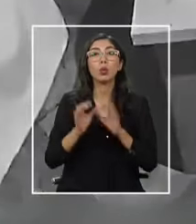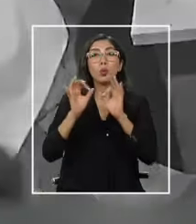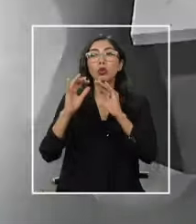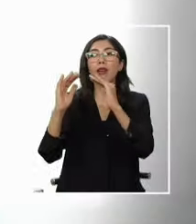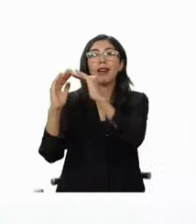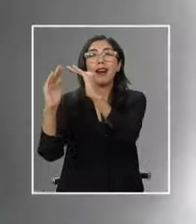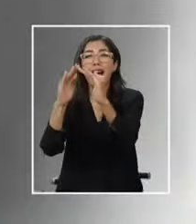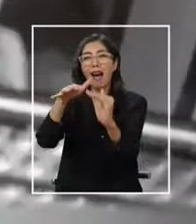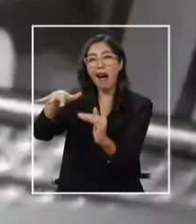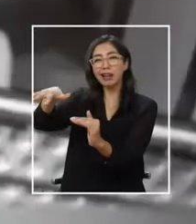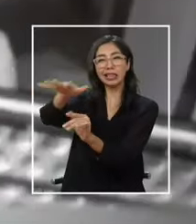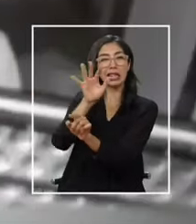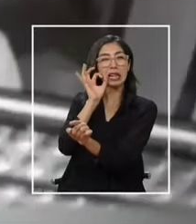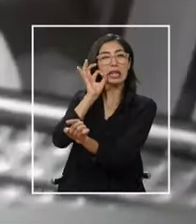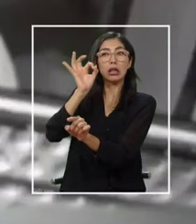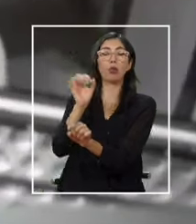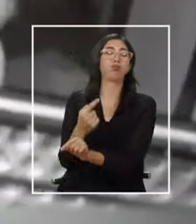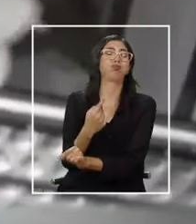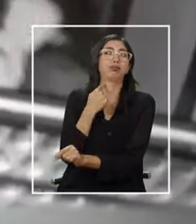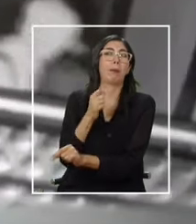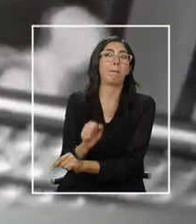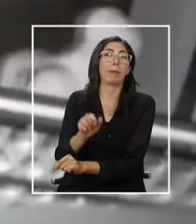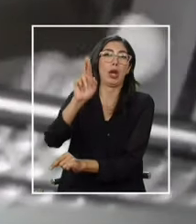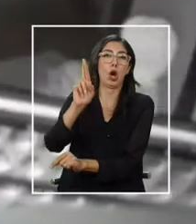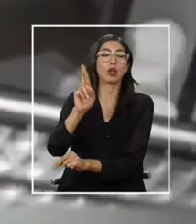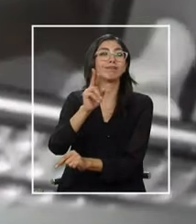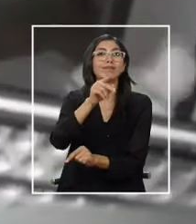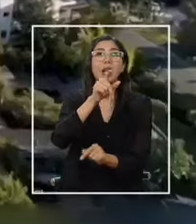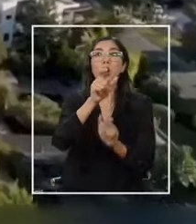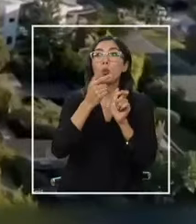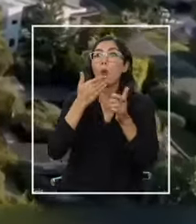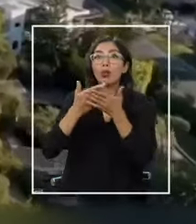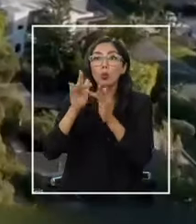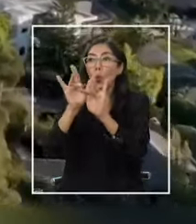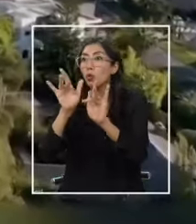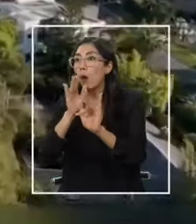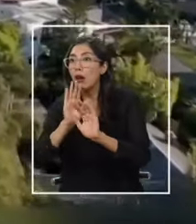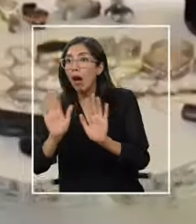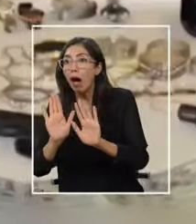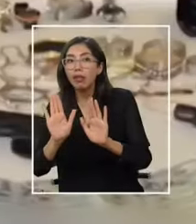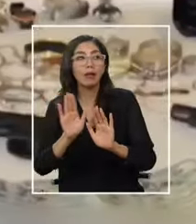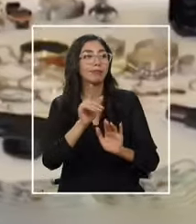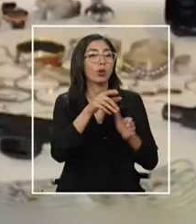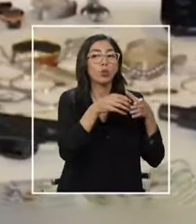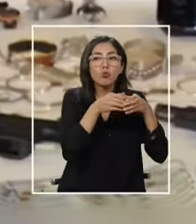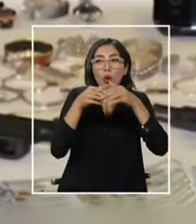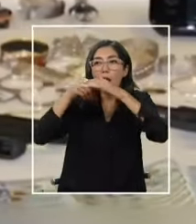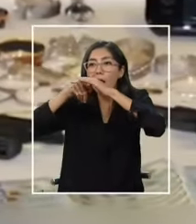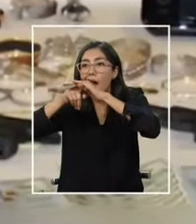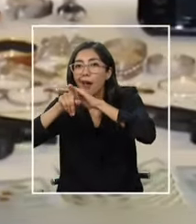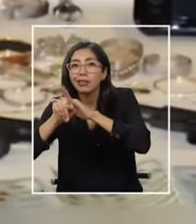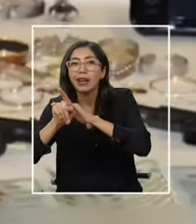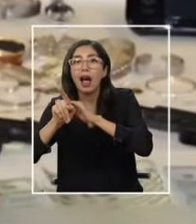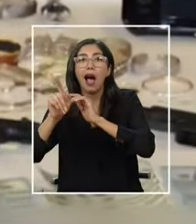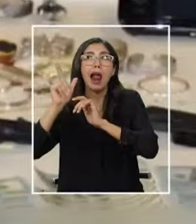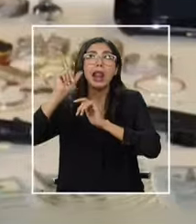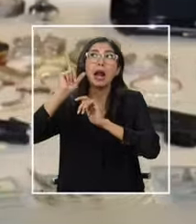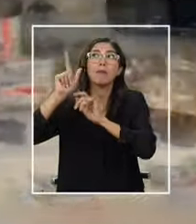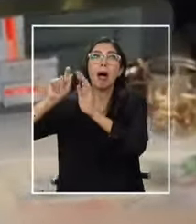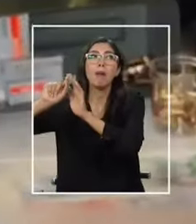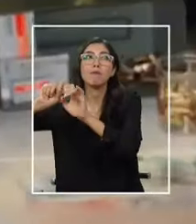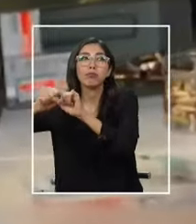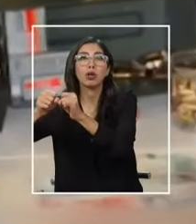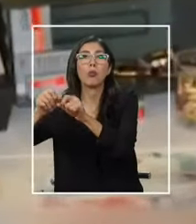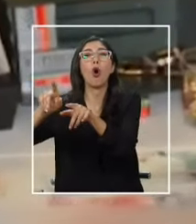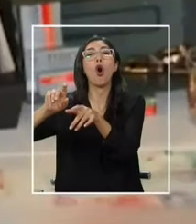y exclusivos han sido los más afectados. Ingresan cuando no hay nadie, interfieren los sistemas Wi-Fi y de alarmas y así